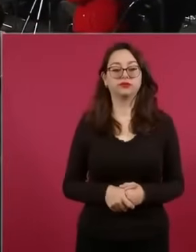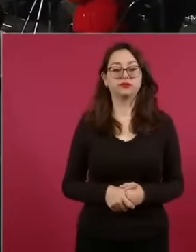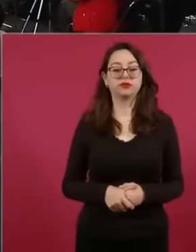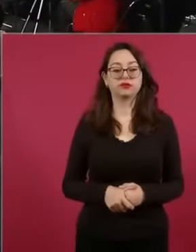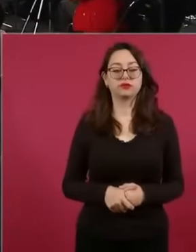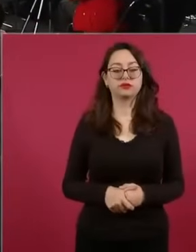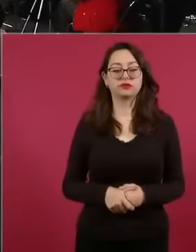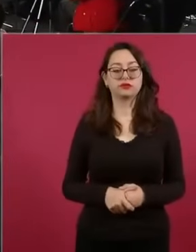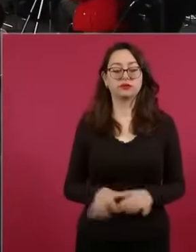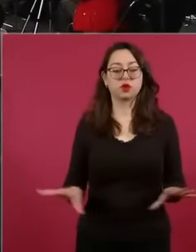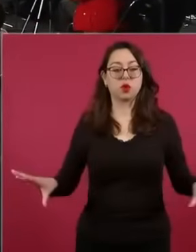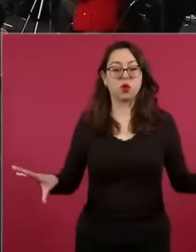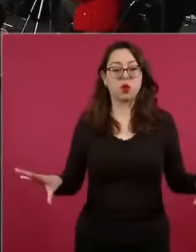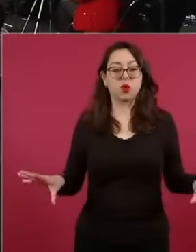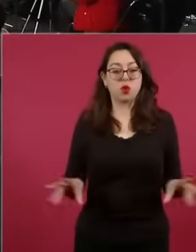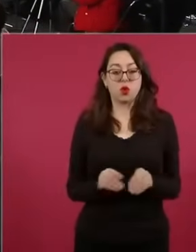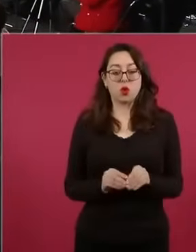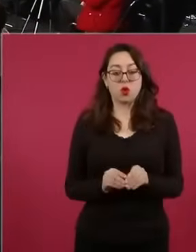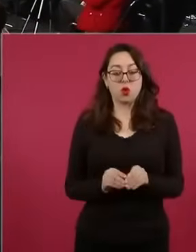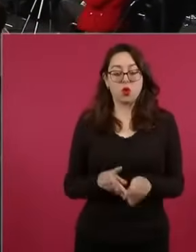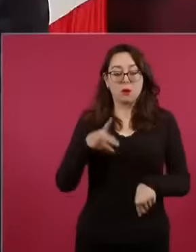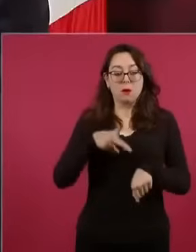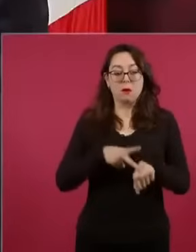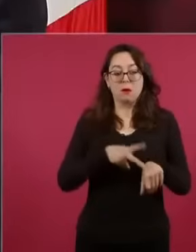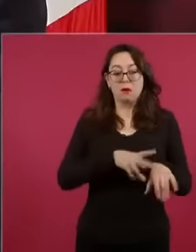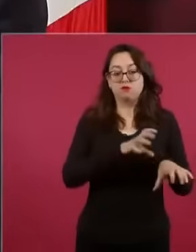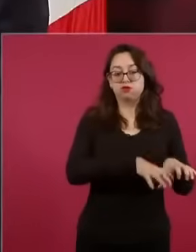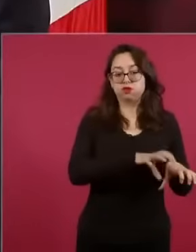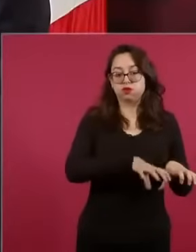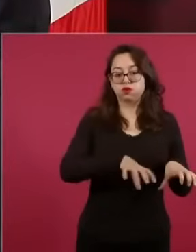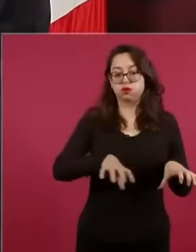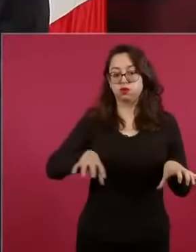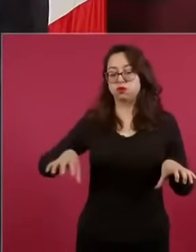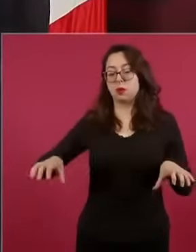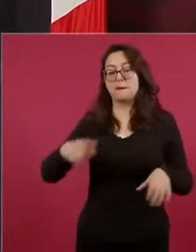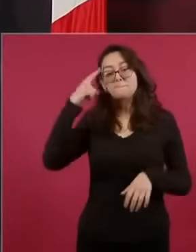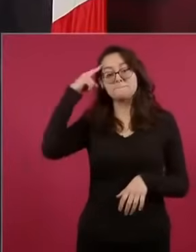de conjunto. Esto permite que entren los barcos,